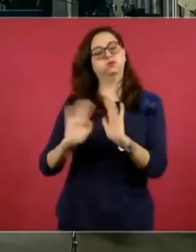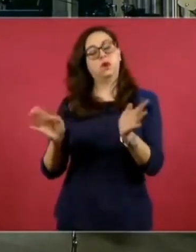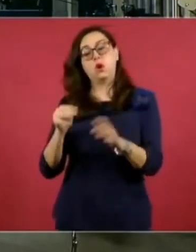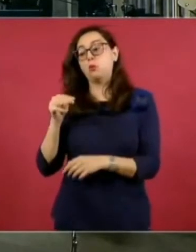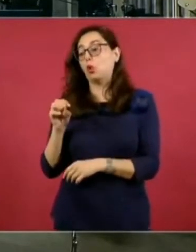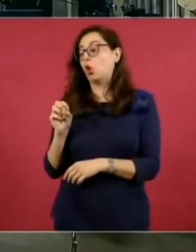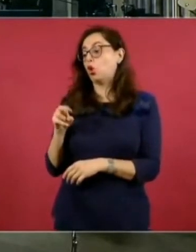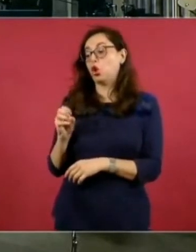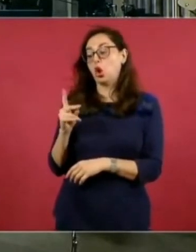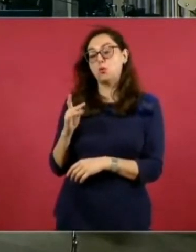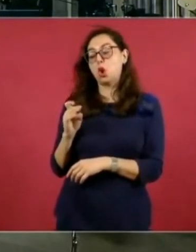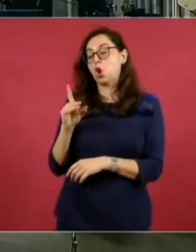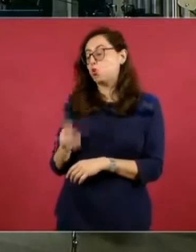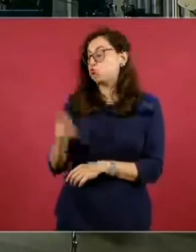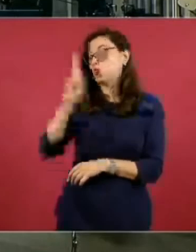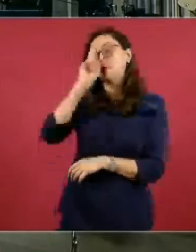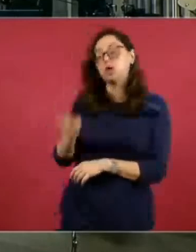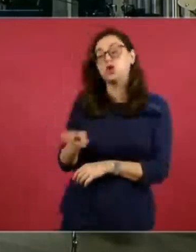de